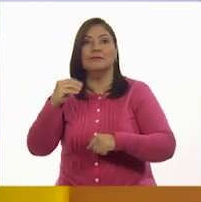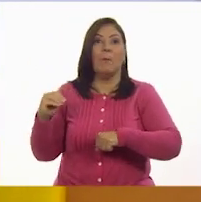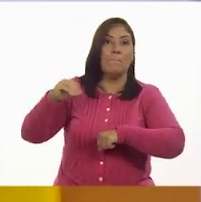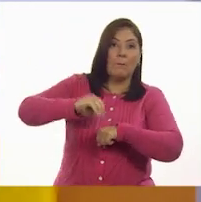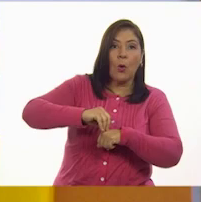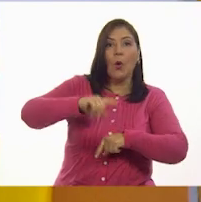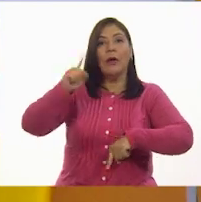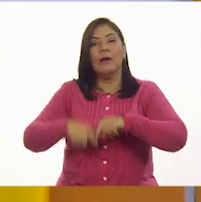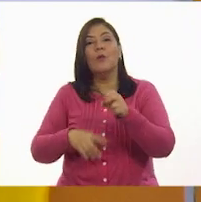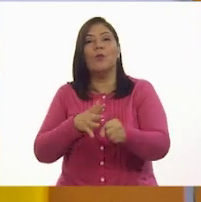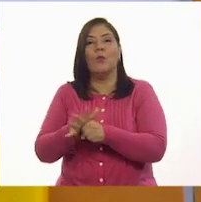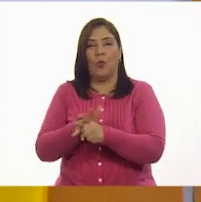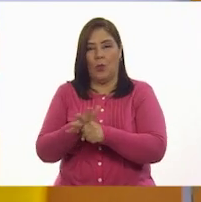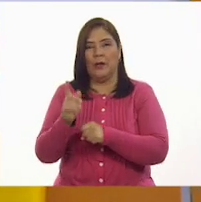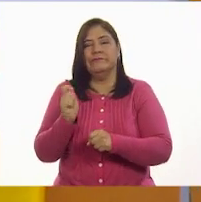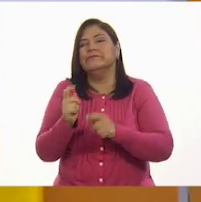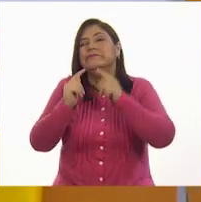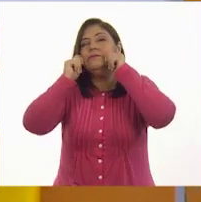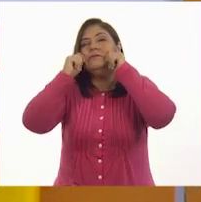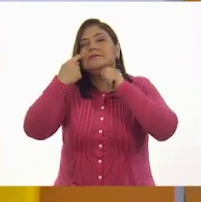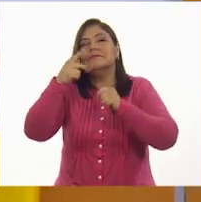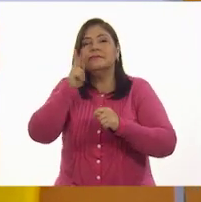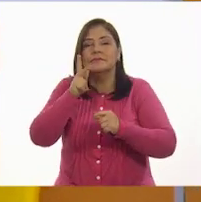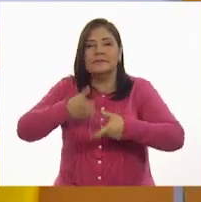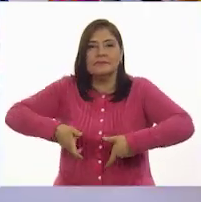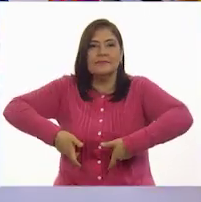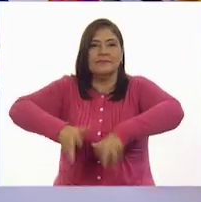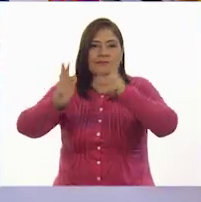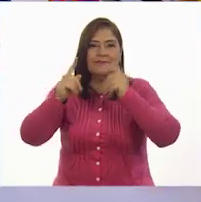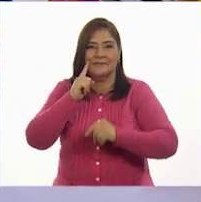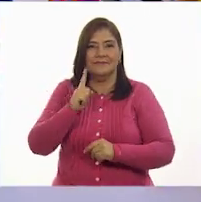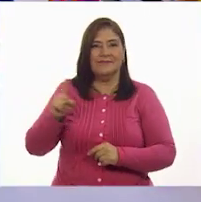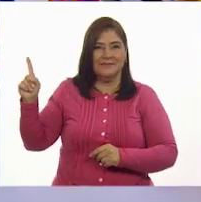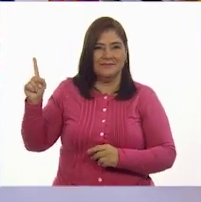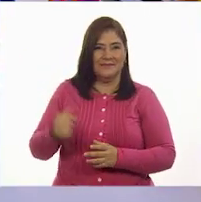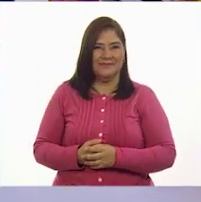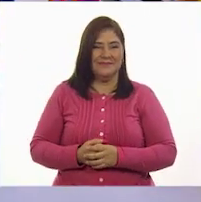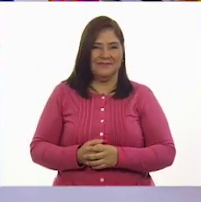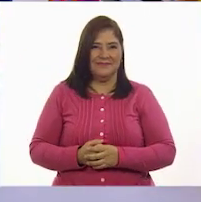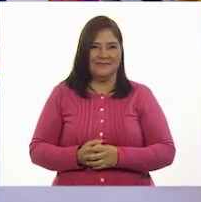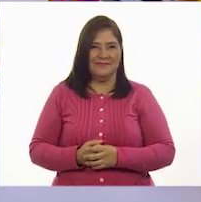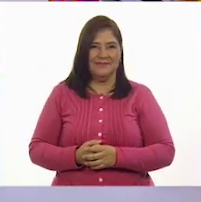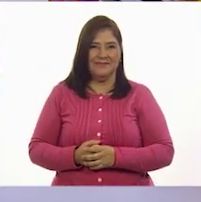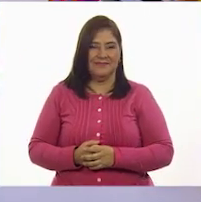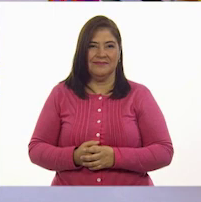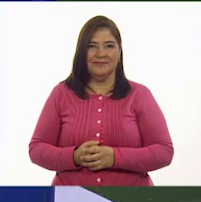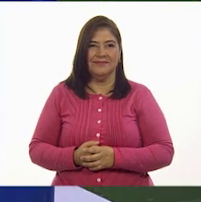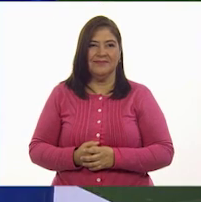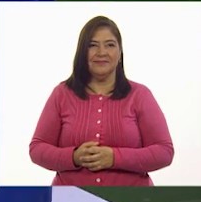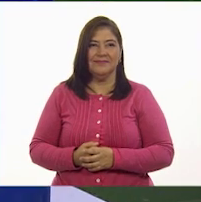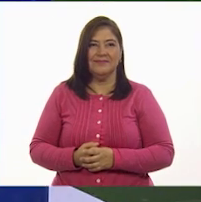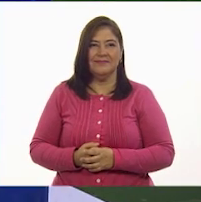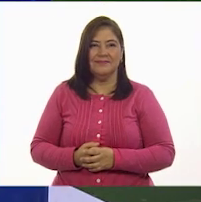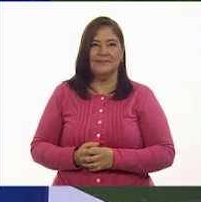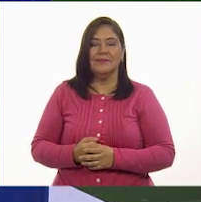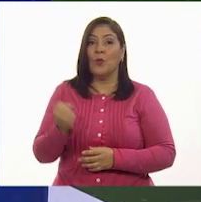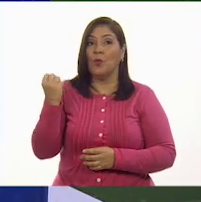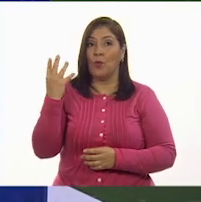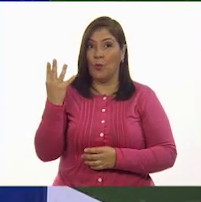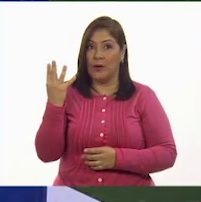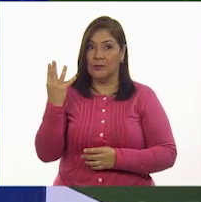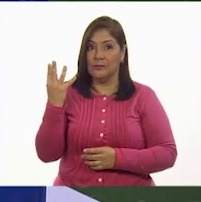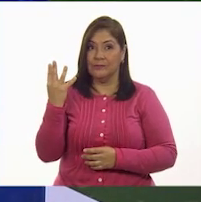o agregar. Bueno, lo que nos salga. Y tiramos el dado. Cuatro. Y nos salió